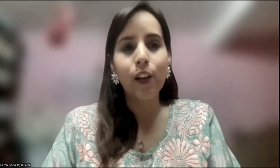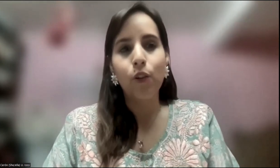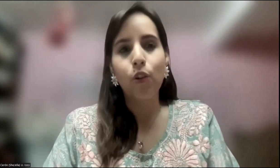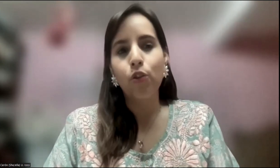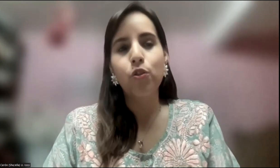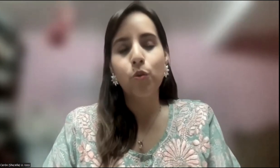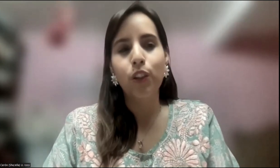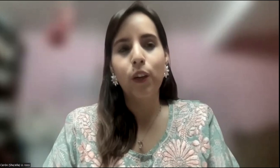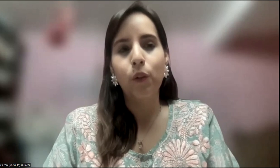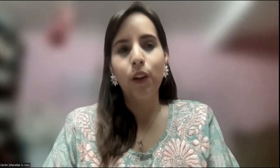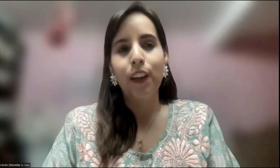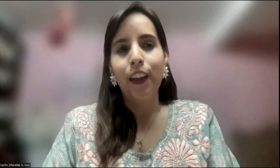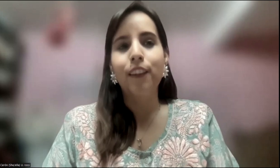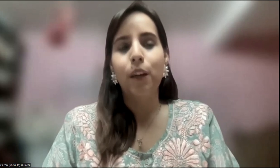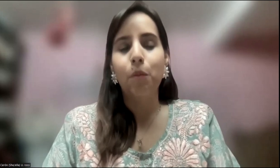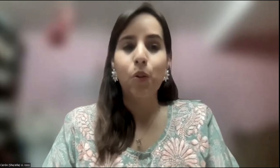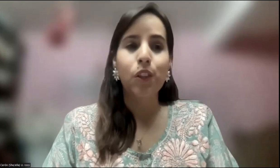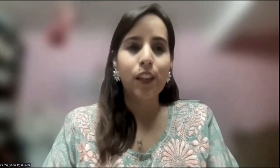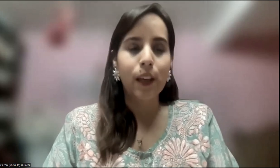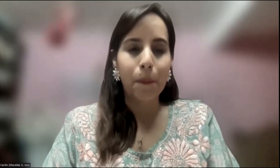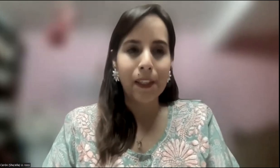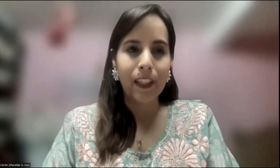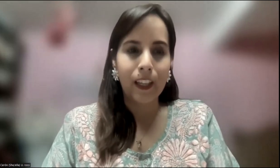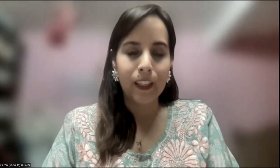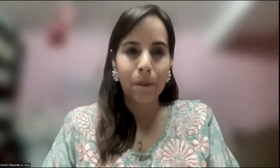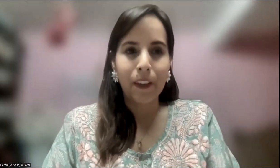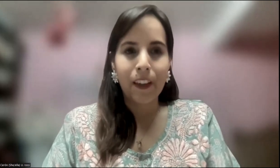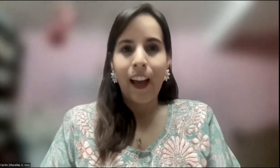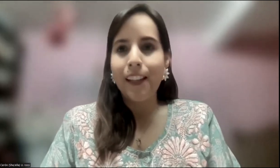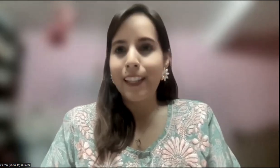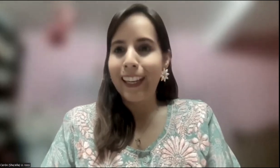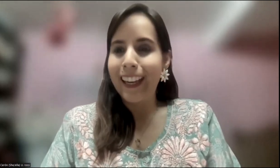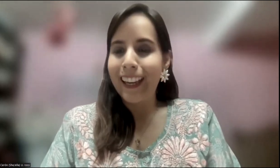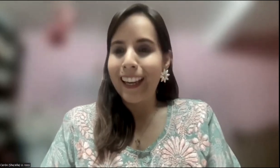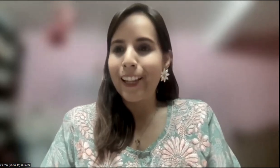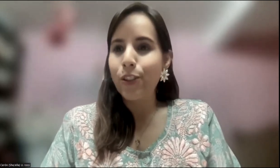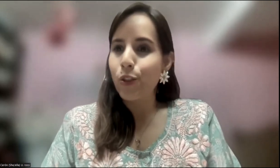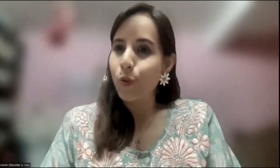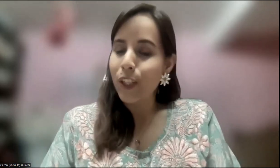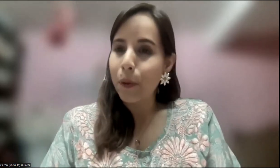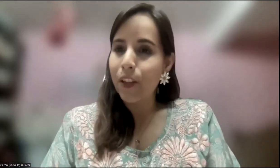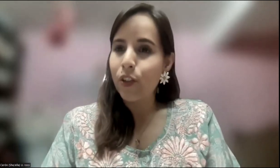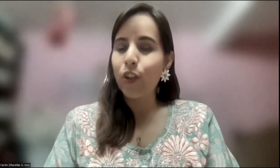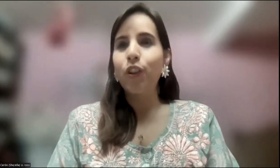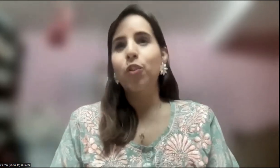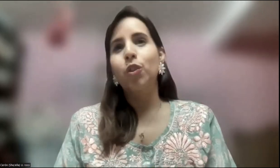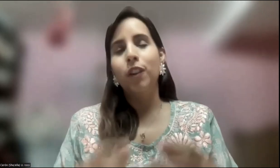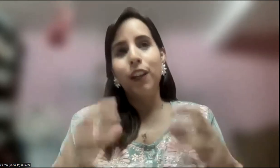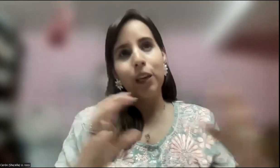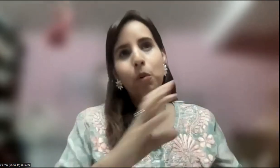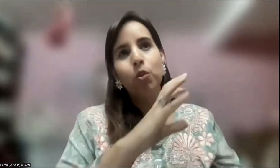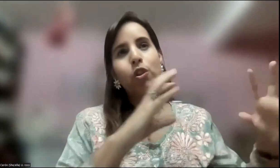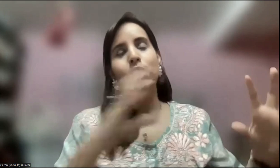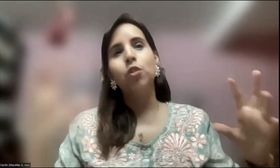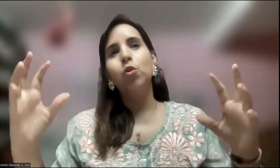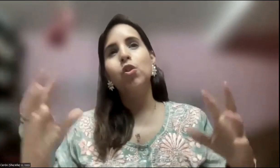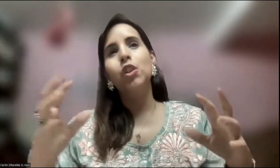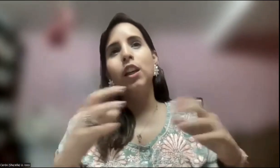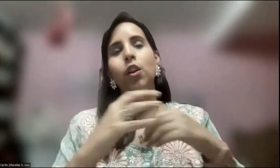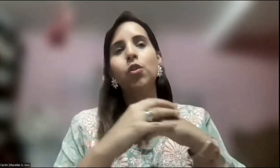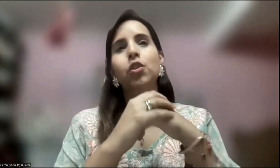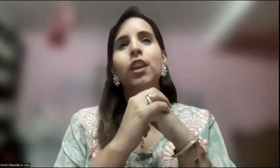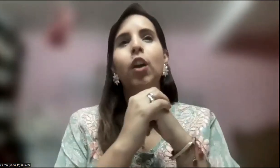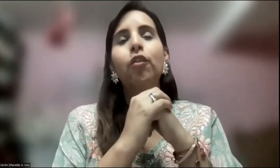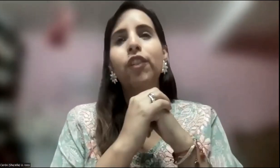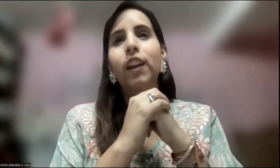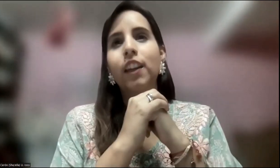un diálogo constructivo en términos de discapacidad Así que este es un espacio en donde venimos teniendo unos